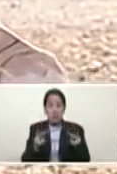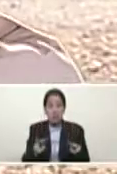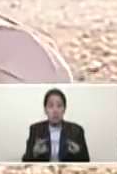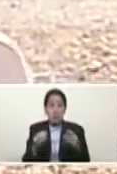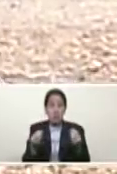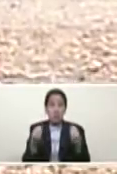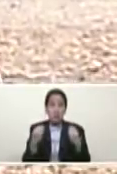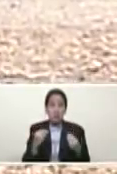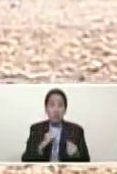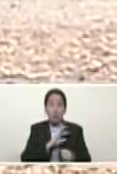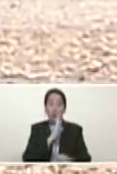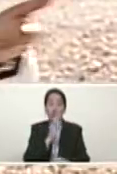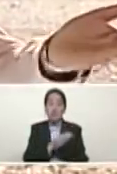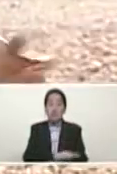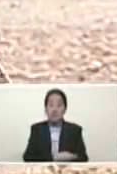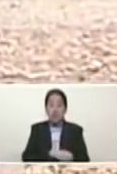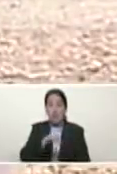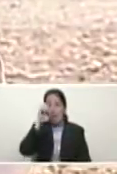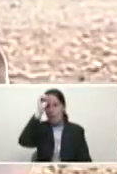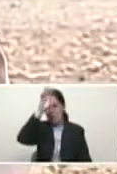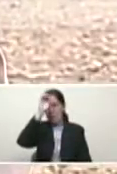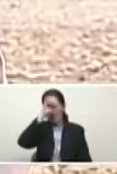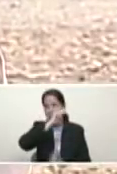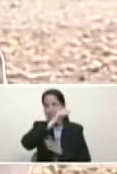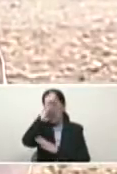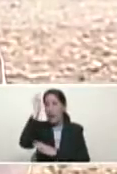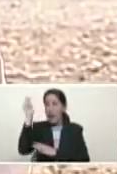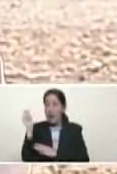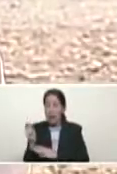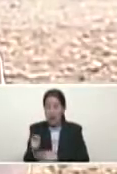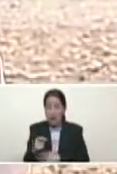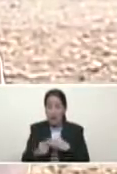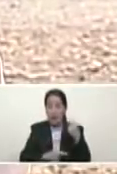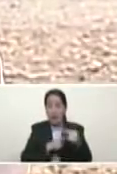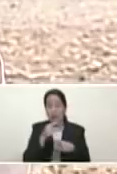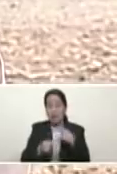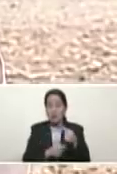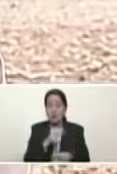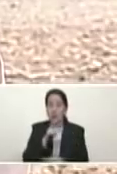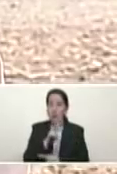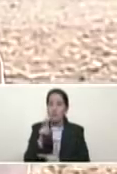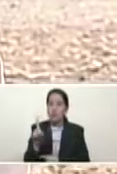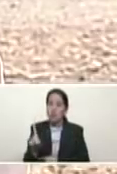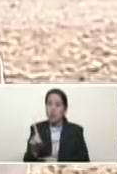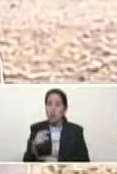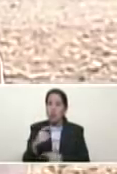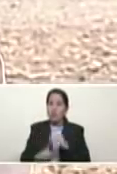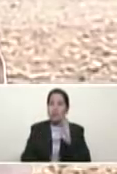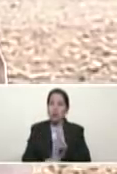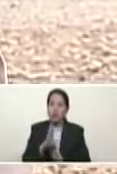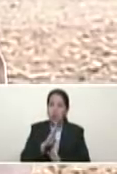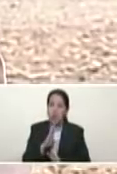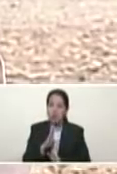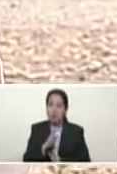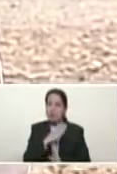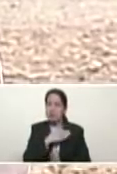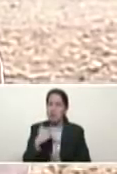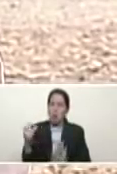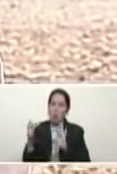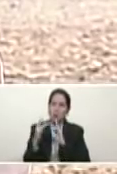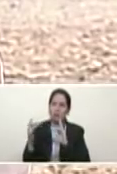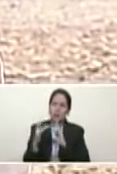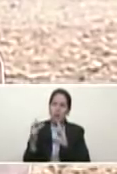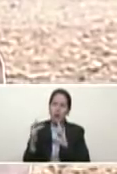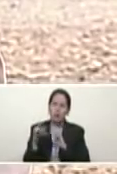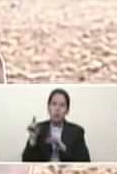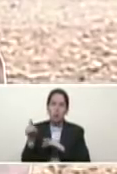una potencia minera en este resto del siglo XXI que está en pleno desarrollo. Por eso quiero hacer un pase para que